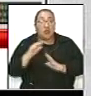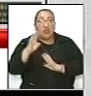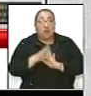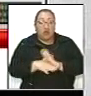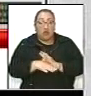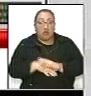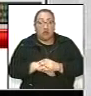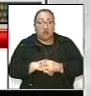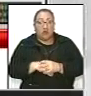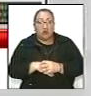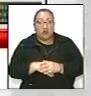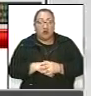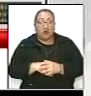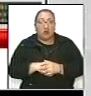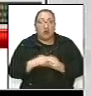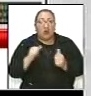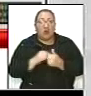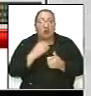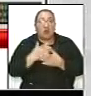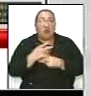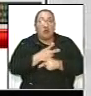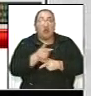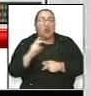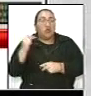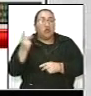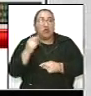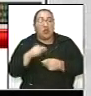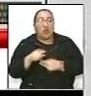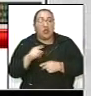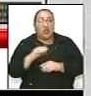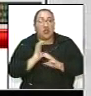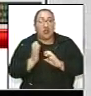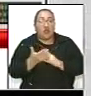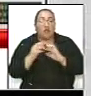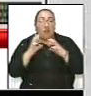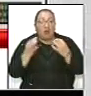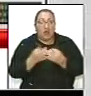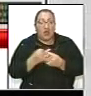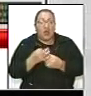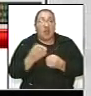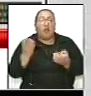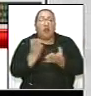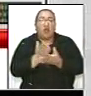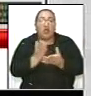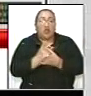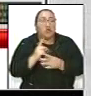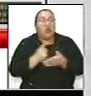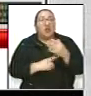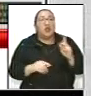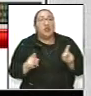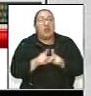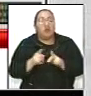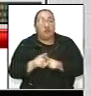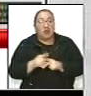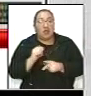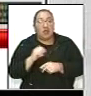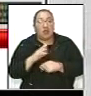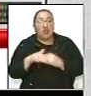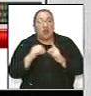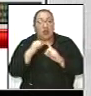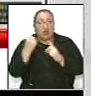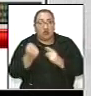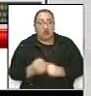reducir la violencia no solamente en el entorno familiar, escolar, sino también en la